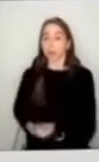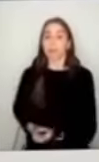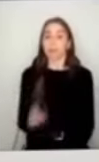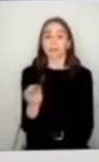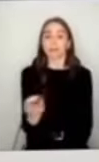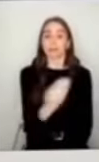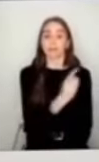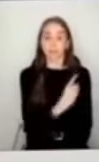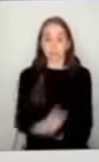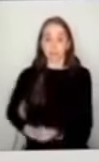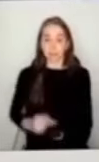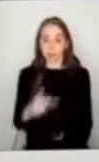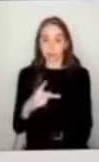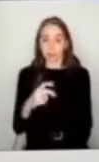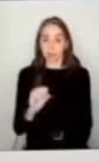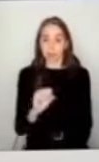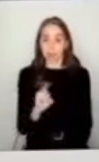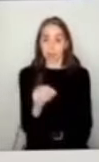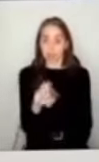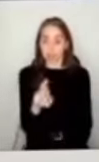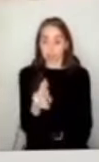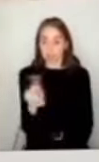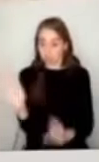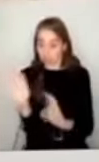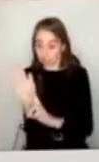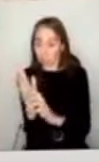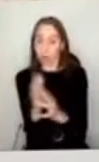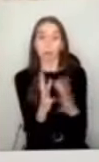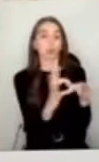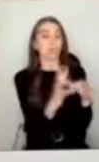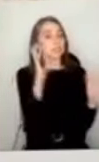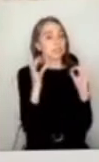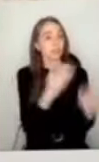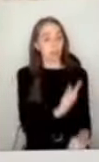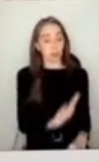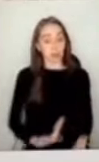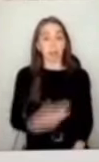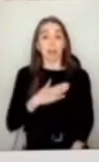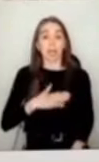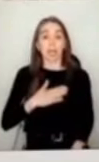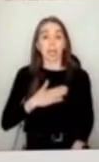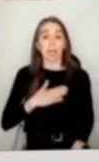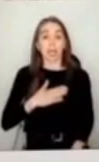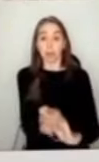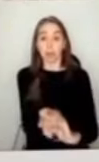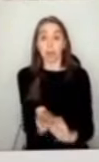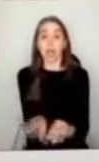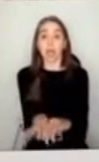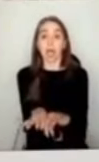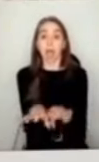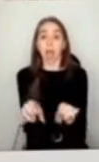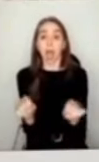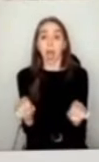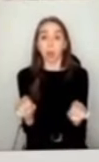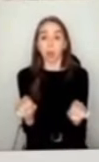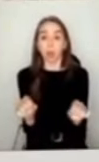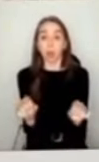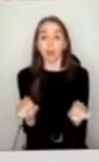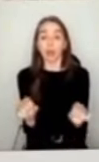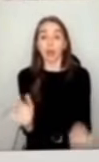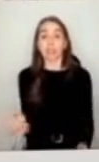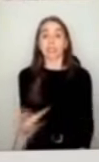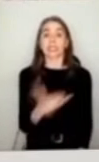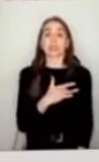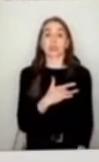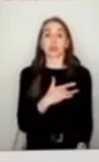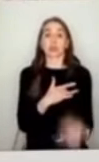punto de reglamento. Muchas gracias, presidenta. Quiero solicitar un acuerdo en razón del insulto recibido por dos senadores